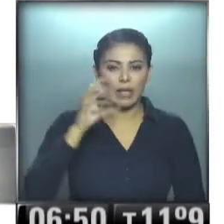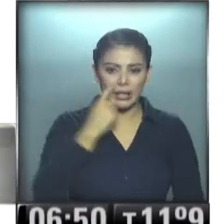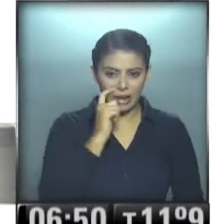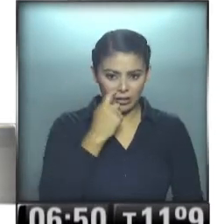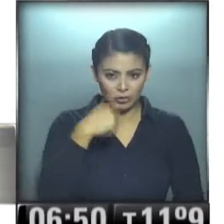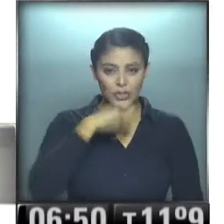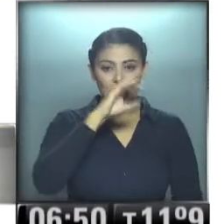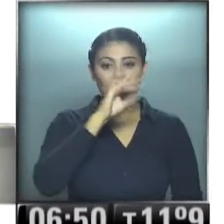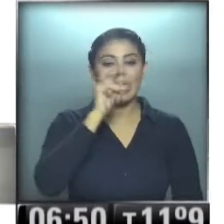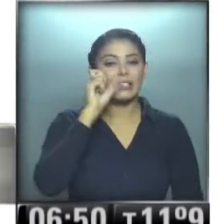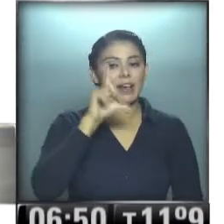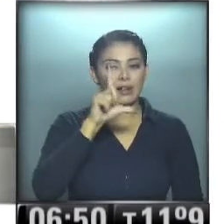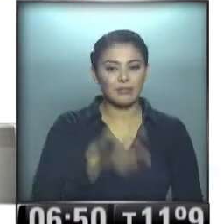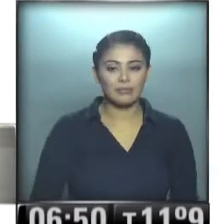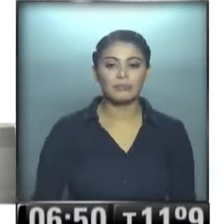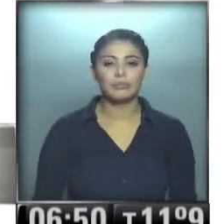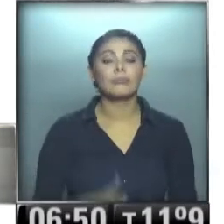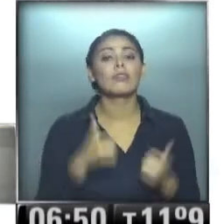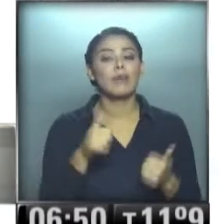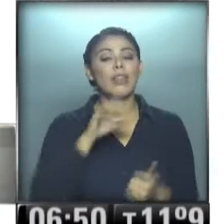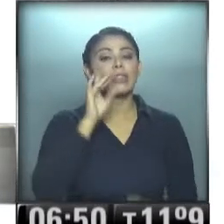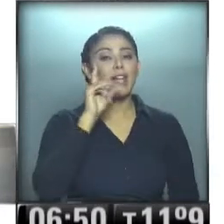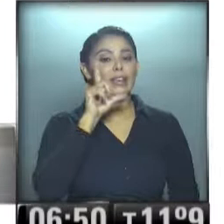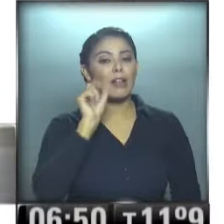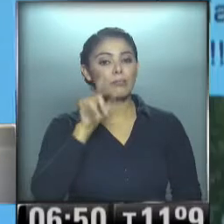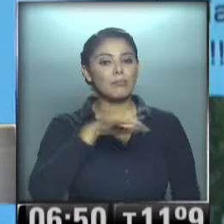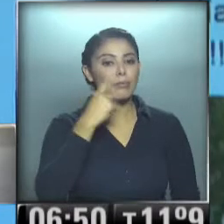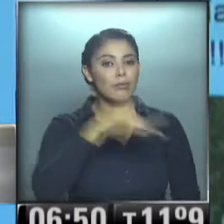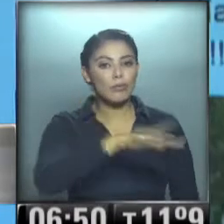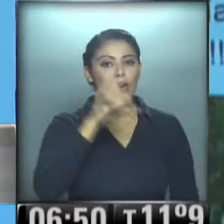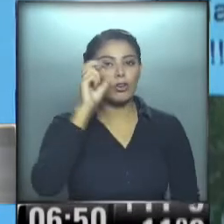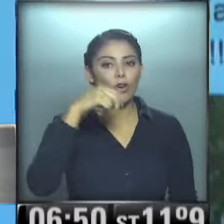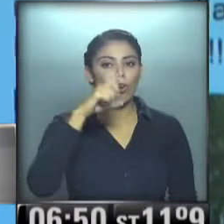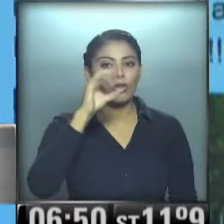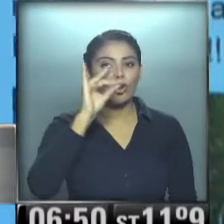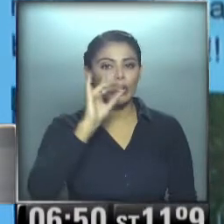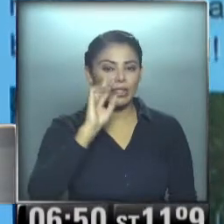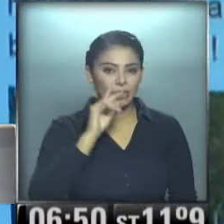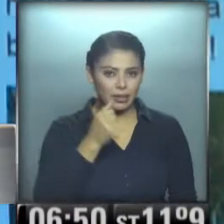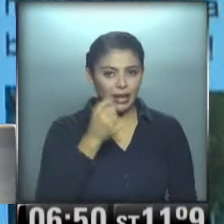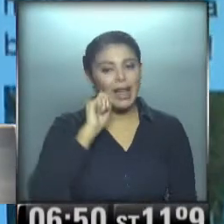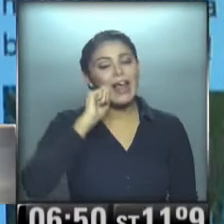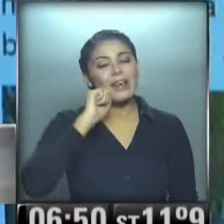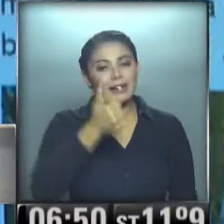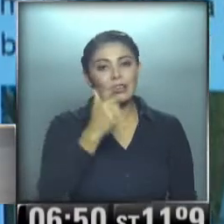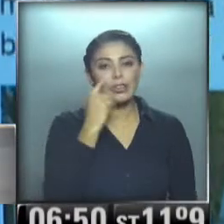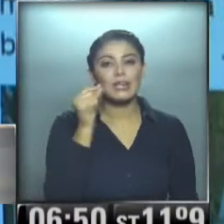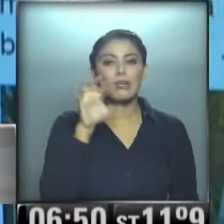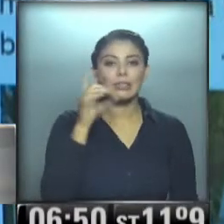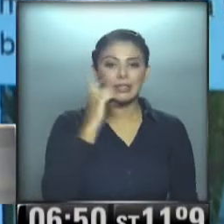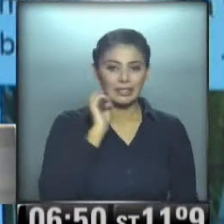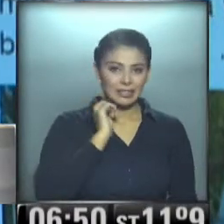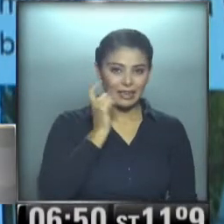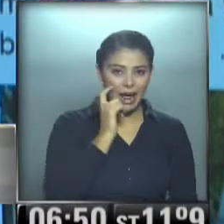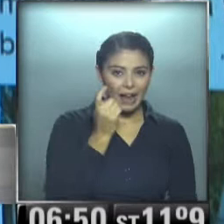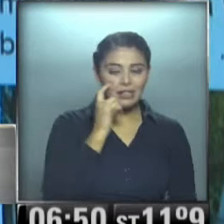Soy Daniel de Concordia. Daniel de Concordia, que tengas excelente día. Entre Ríos, muy bueno también el día,